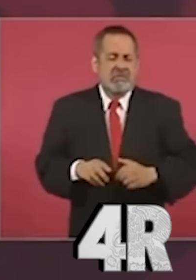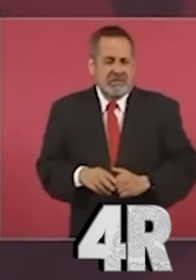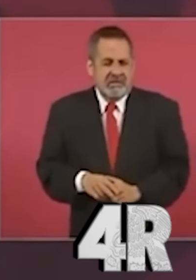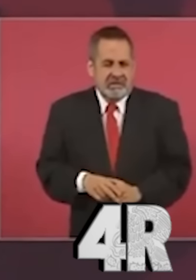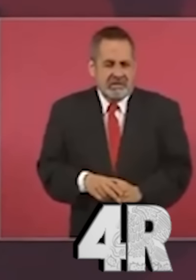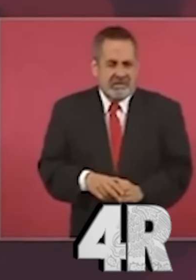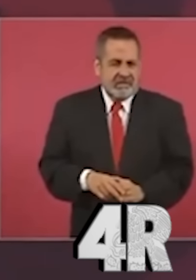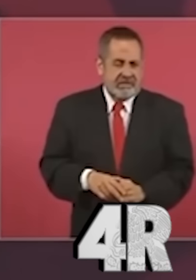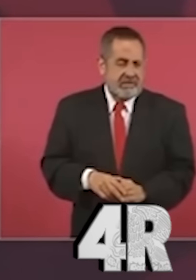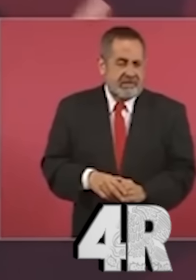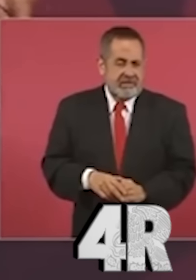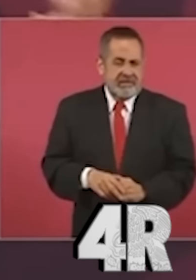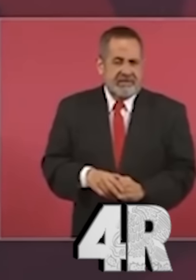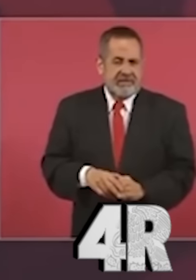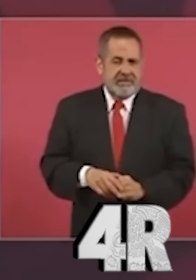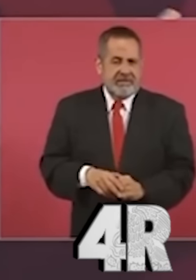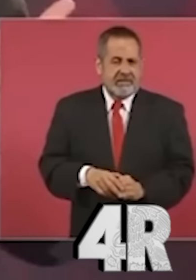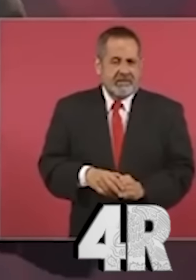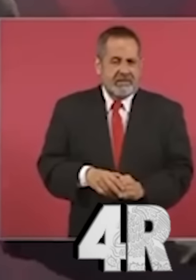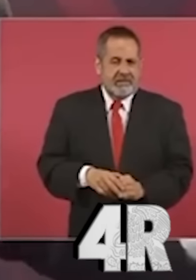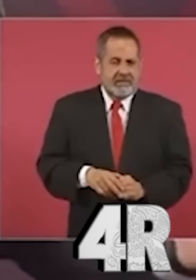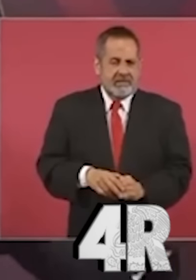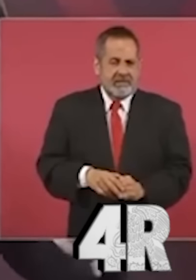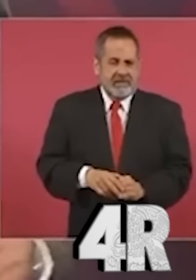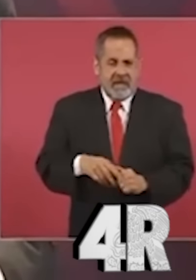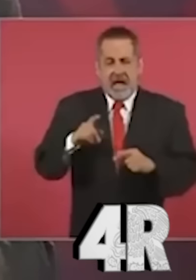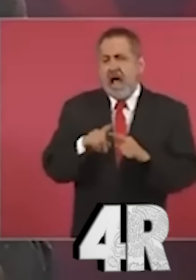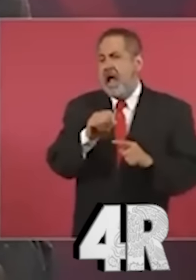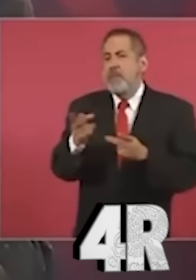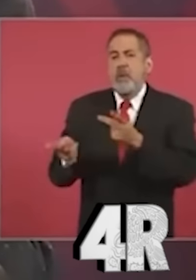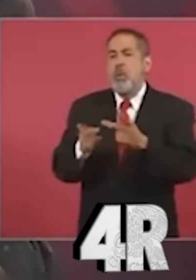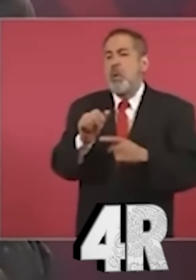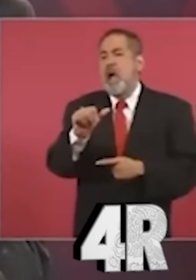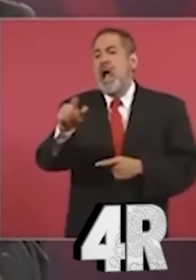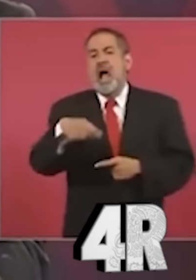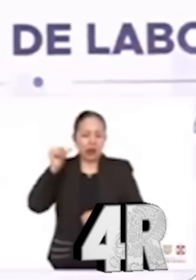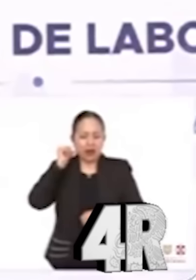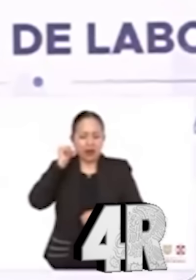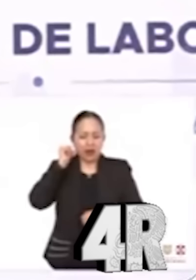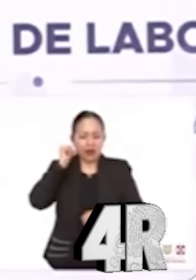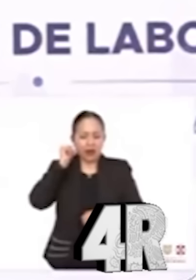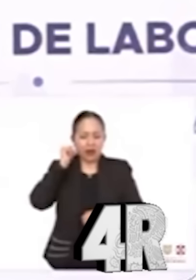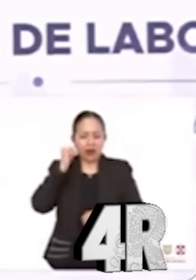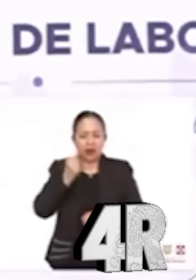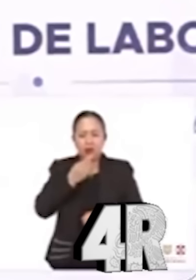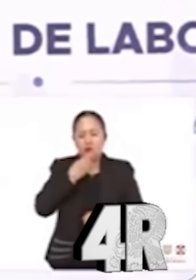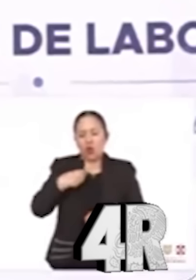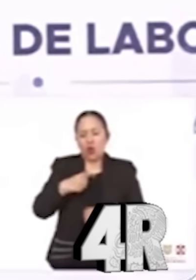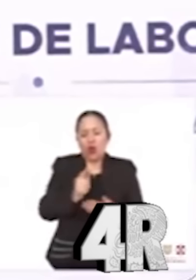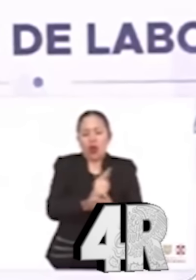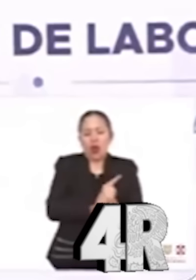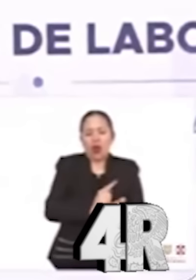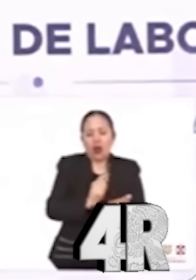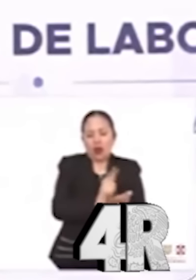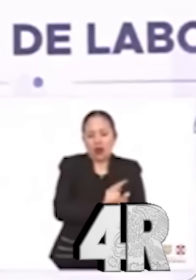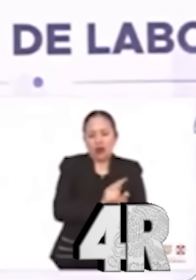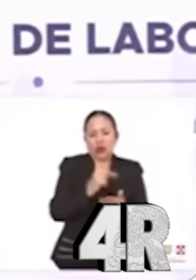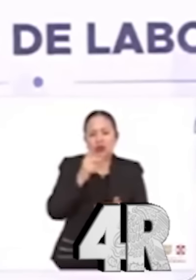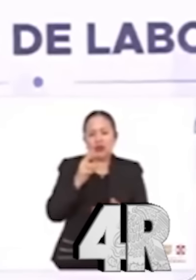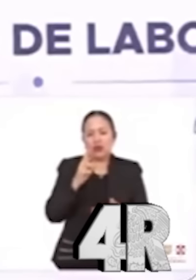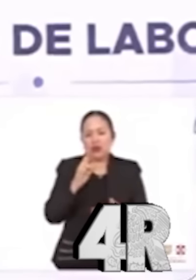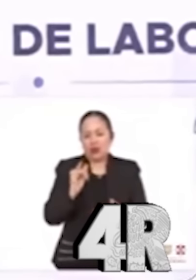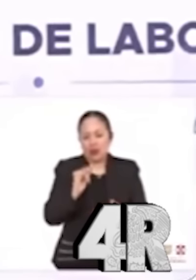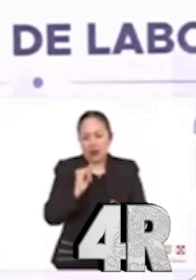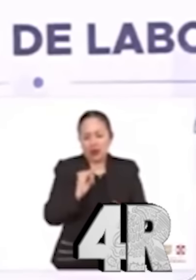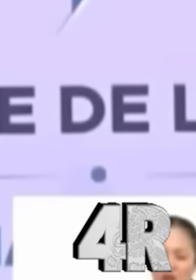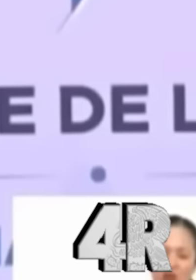El presidente Andrés Manuel anuncia ir detrás del cártel inmobiliario de la Ciudad de México y le ofrece puesto clave a Ernestina